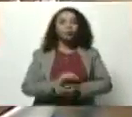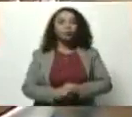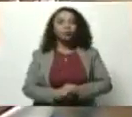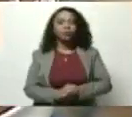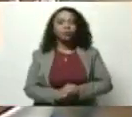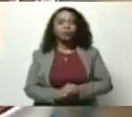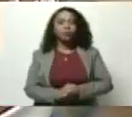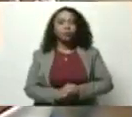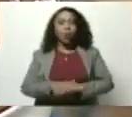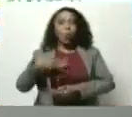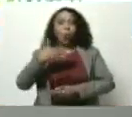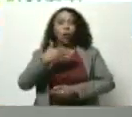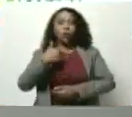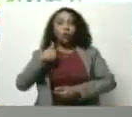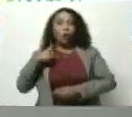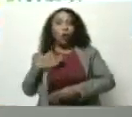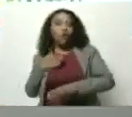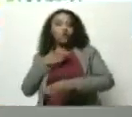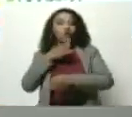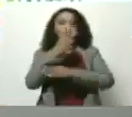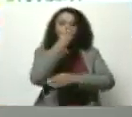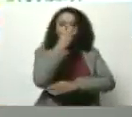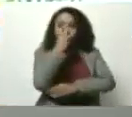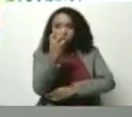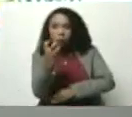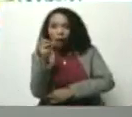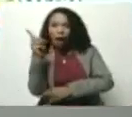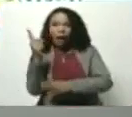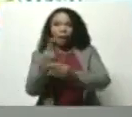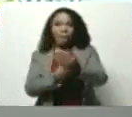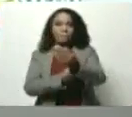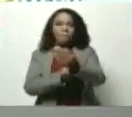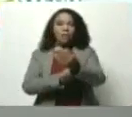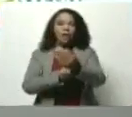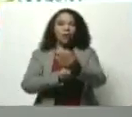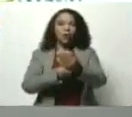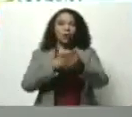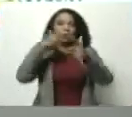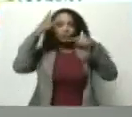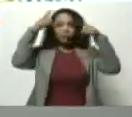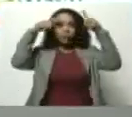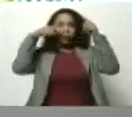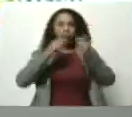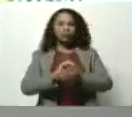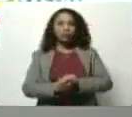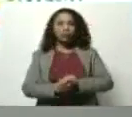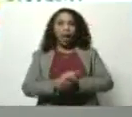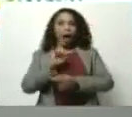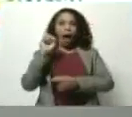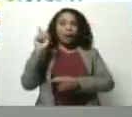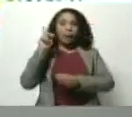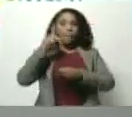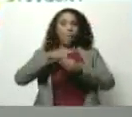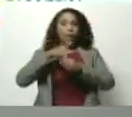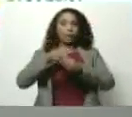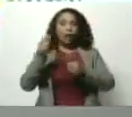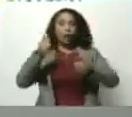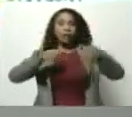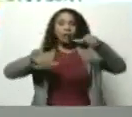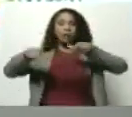cuando fui a visitar a través de un complejo petroquímico